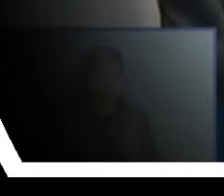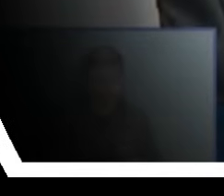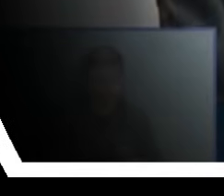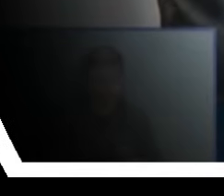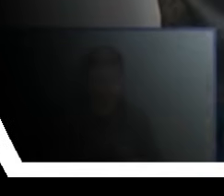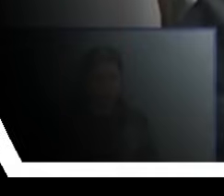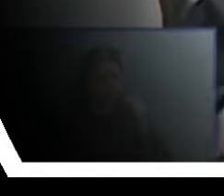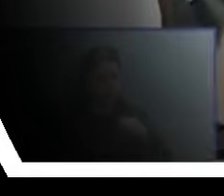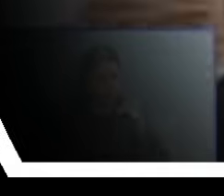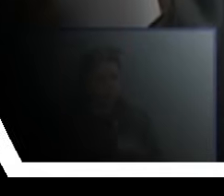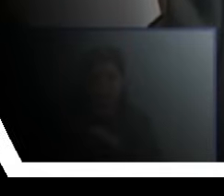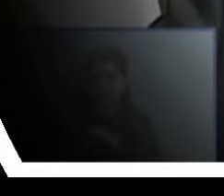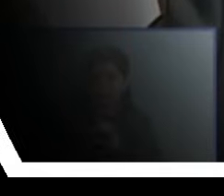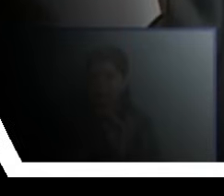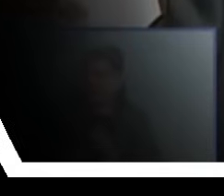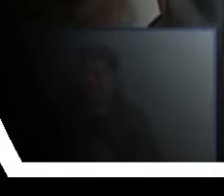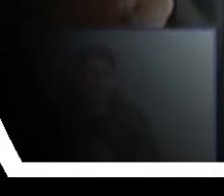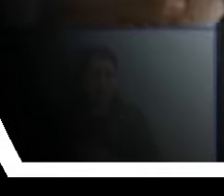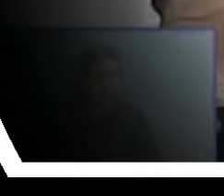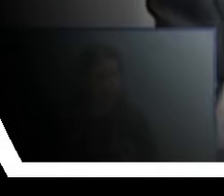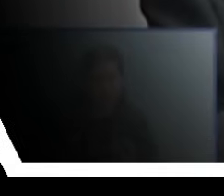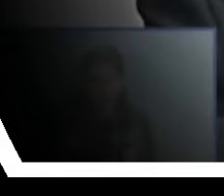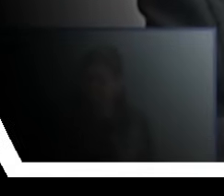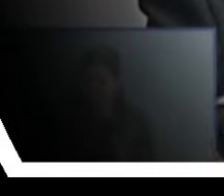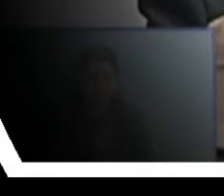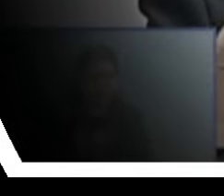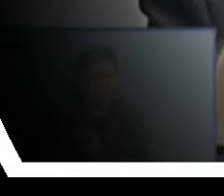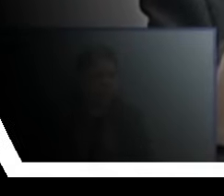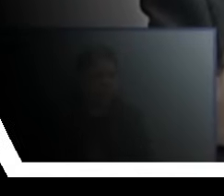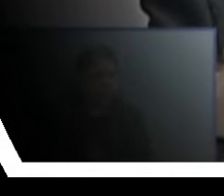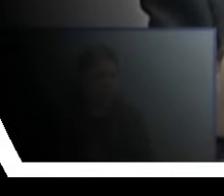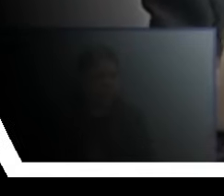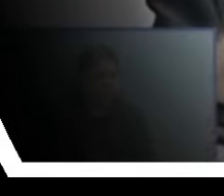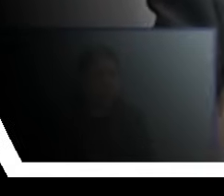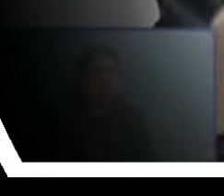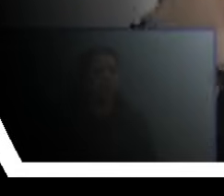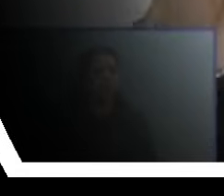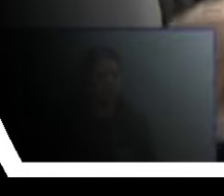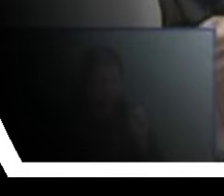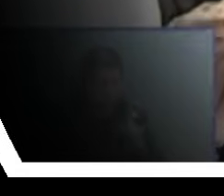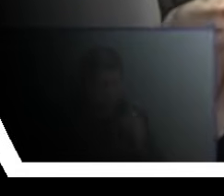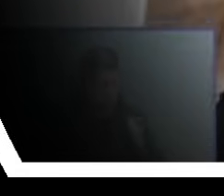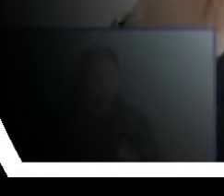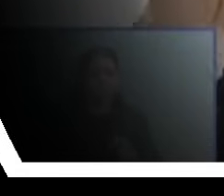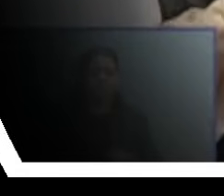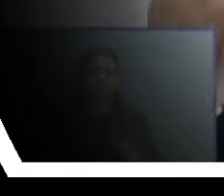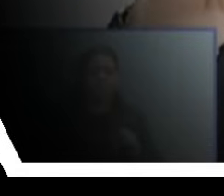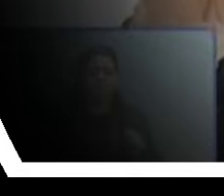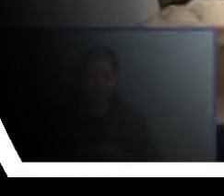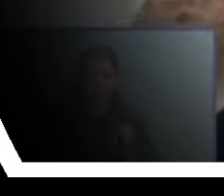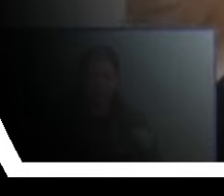que aquí no se quebró un plato que aquí no se rompió un vidrio sí se rompió el